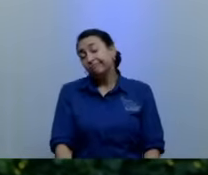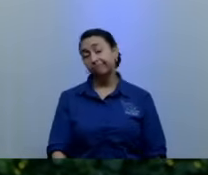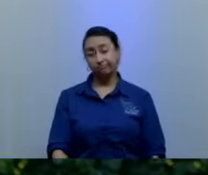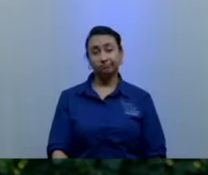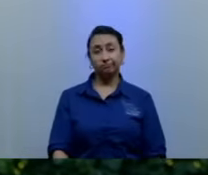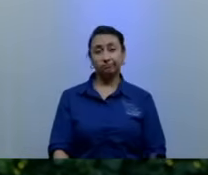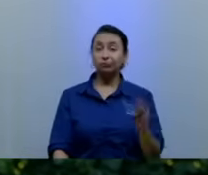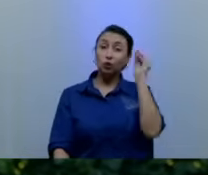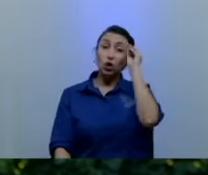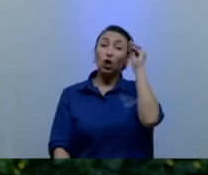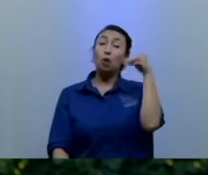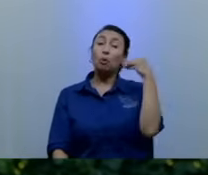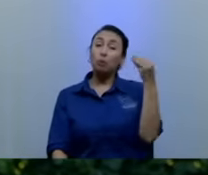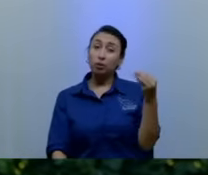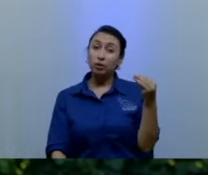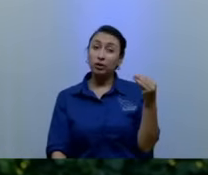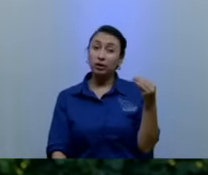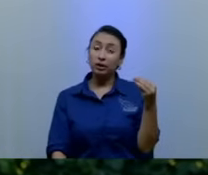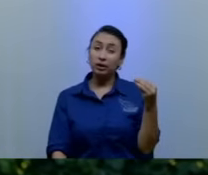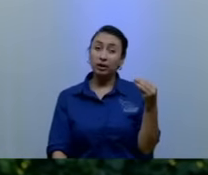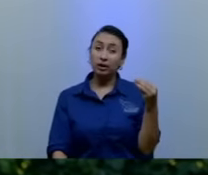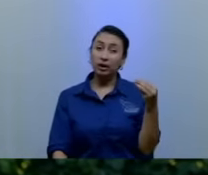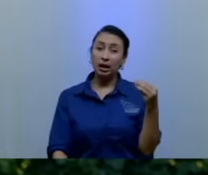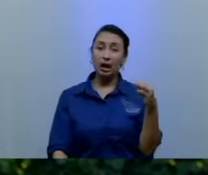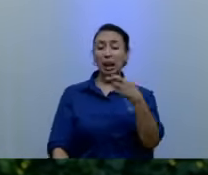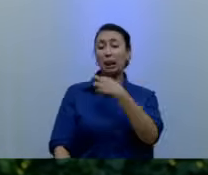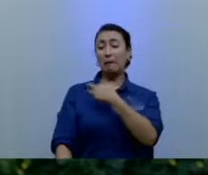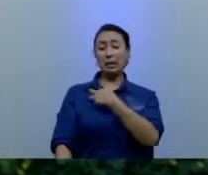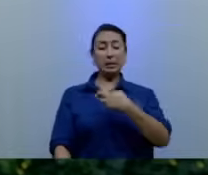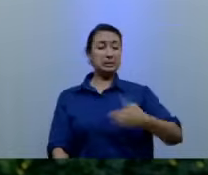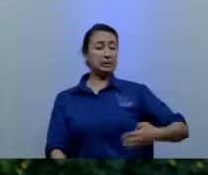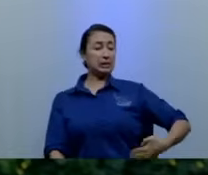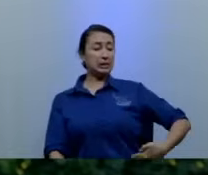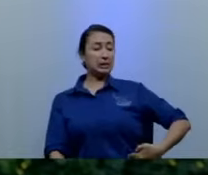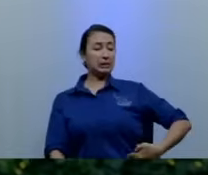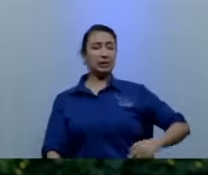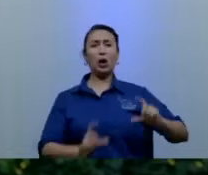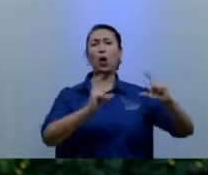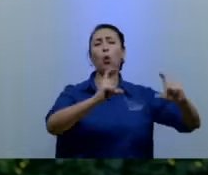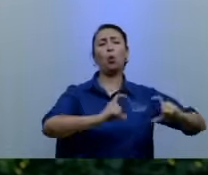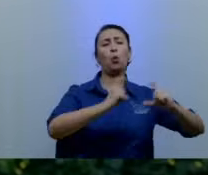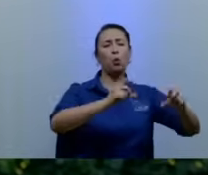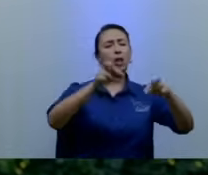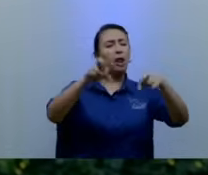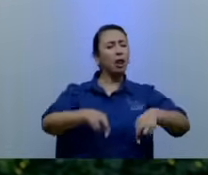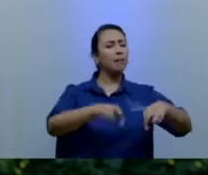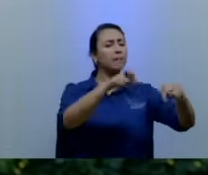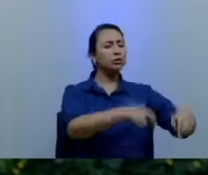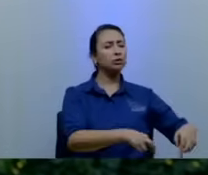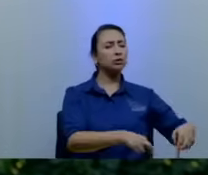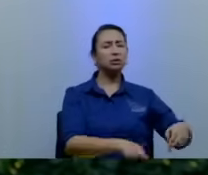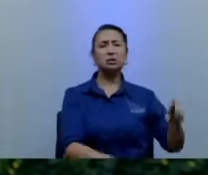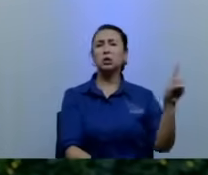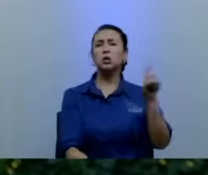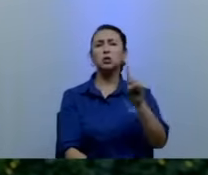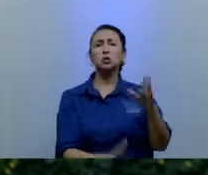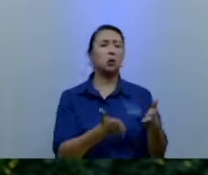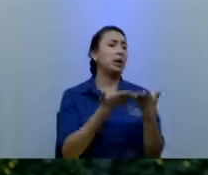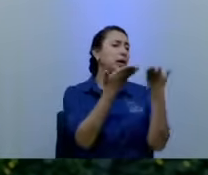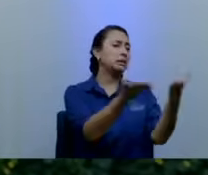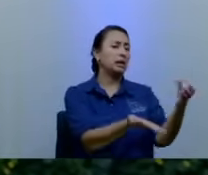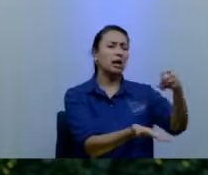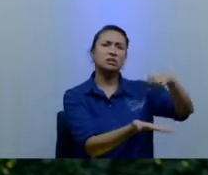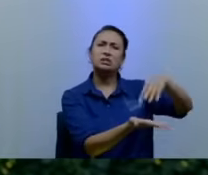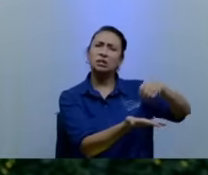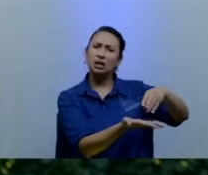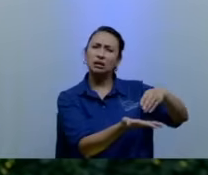ciudadanos, hicieron una ley que no pongan saleros en las mesas. Pero entonces que no vendan guaro